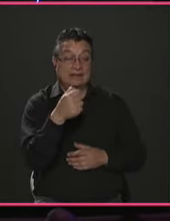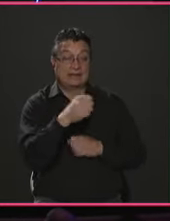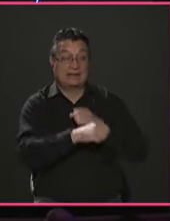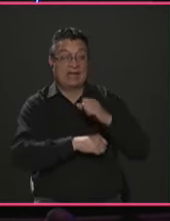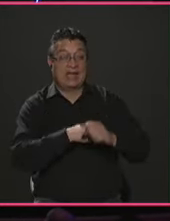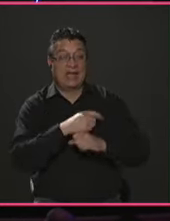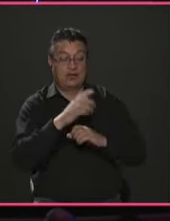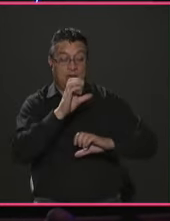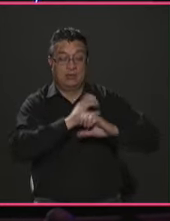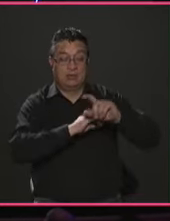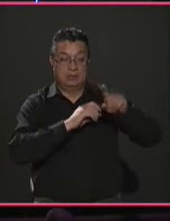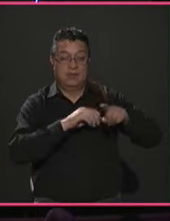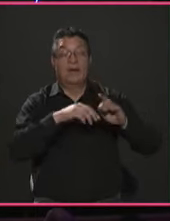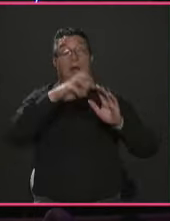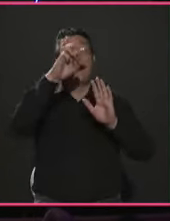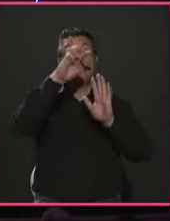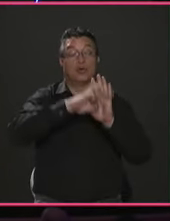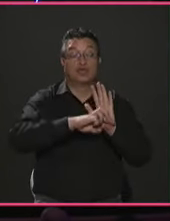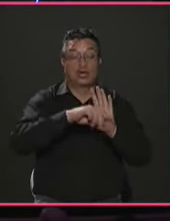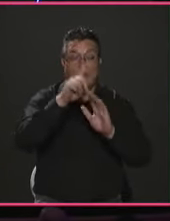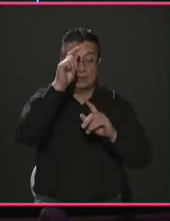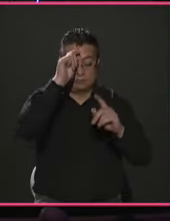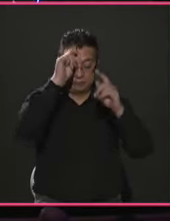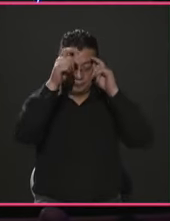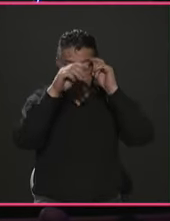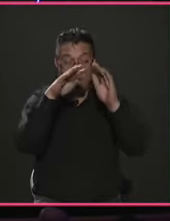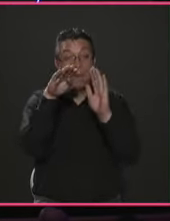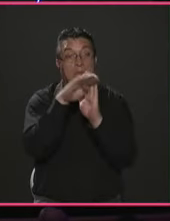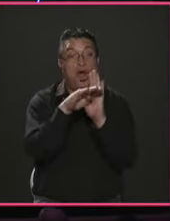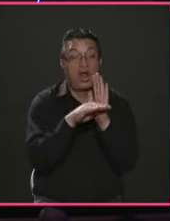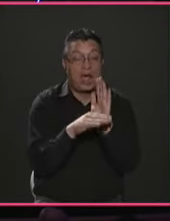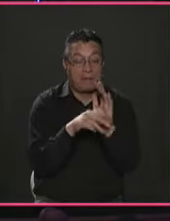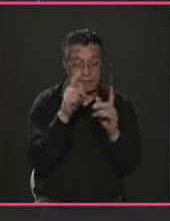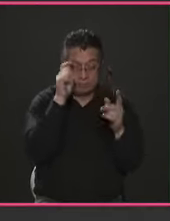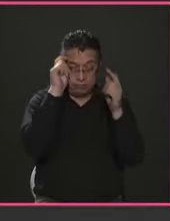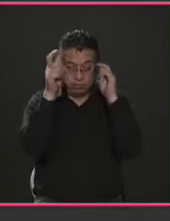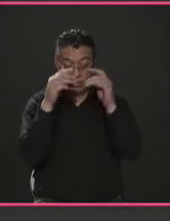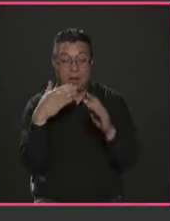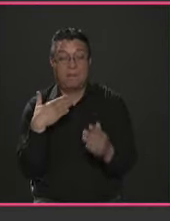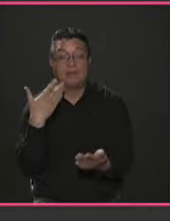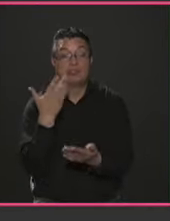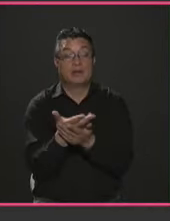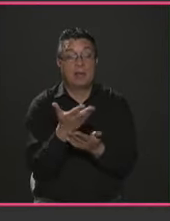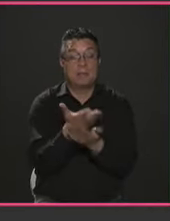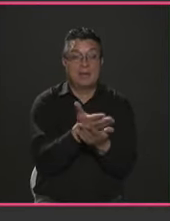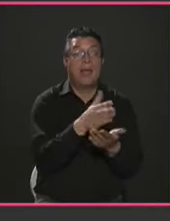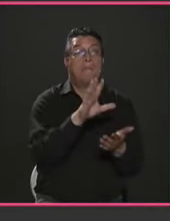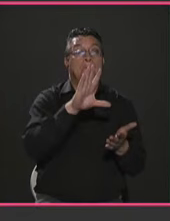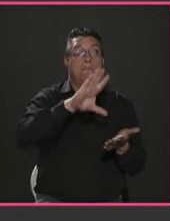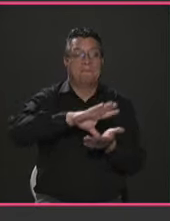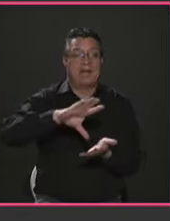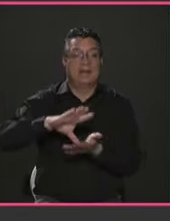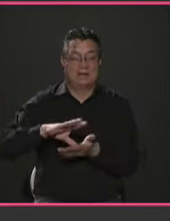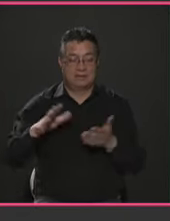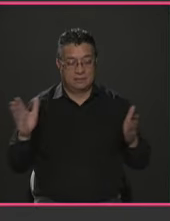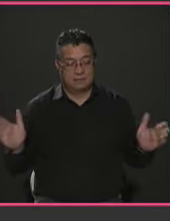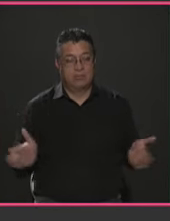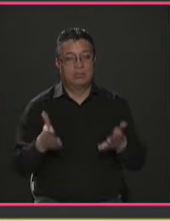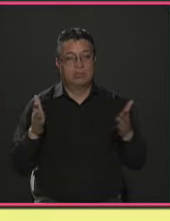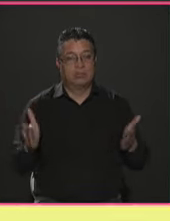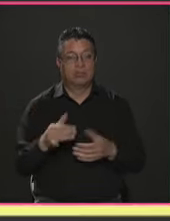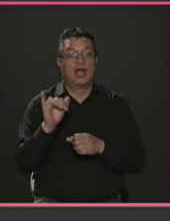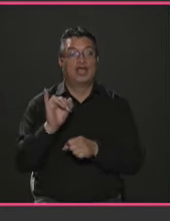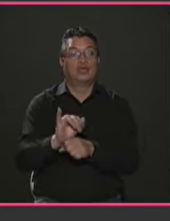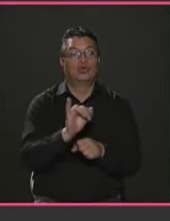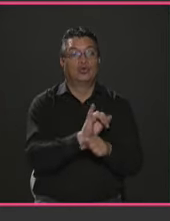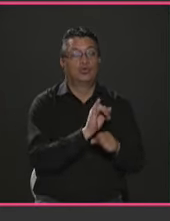y es un proyecto que crea es un programa que se crea a solicitud de los países para promover instituciones y